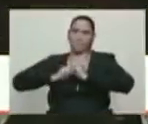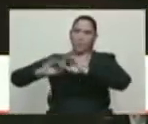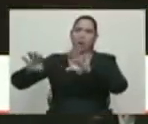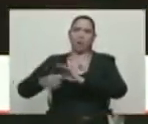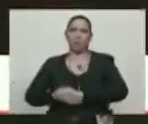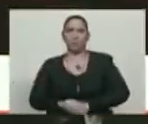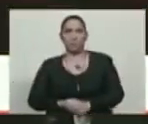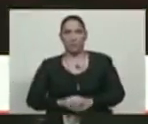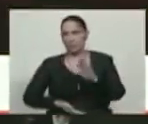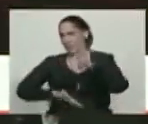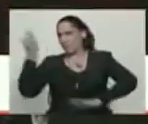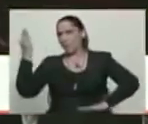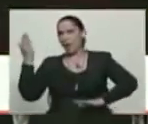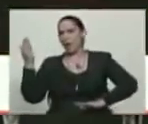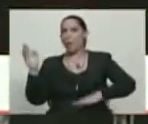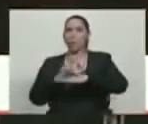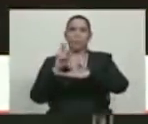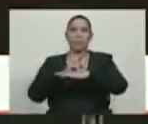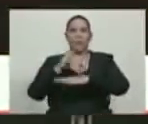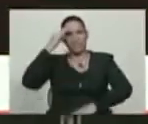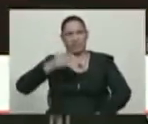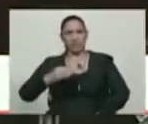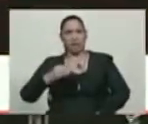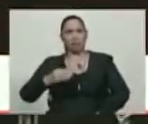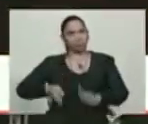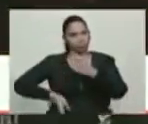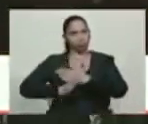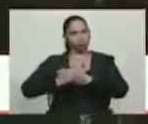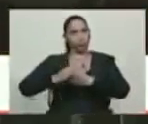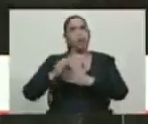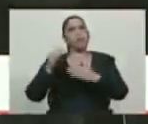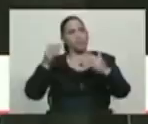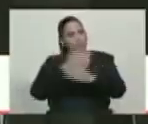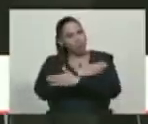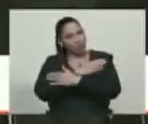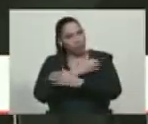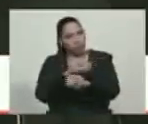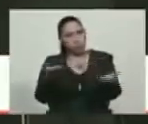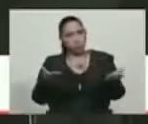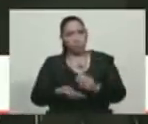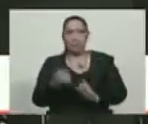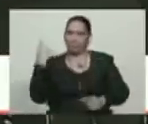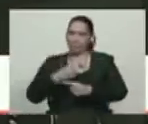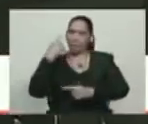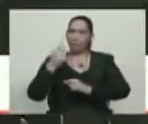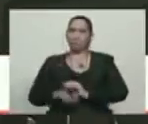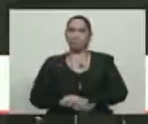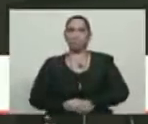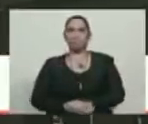militares con la verdad, con la firmeza moral de ustedes. Los felicito. Así es que